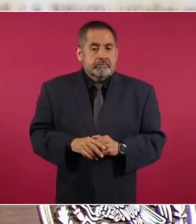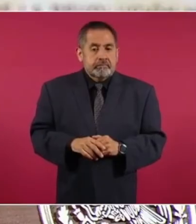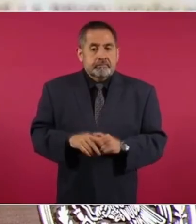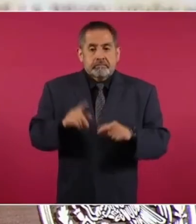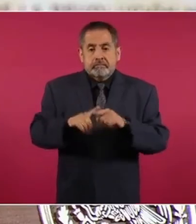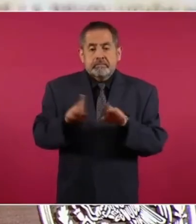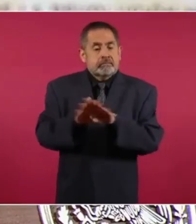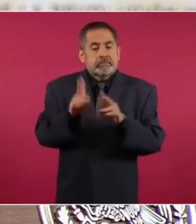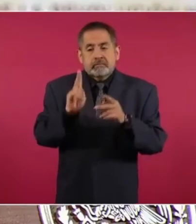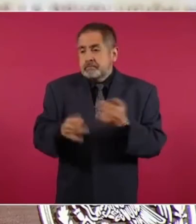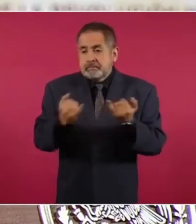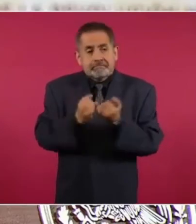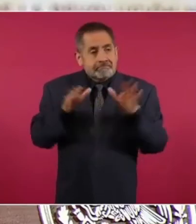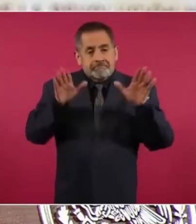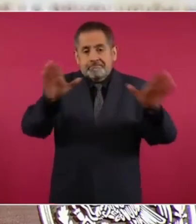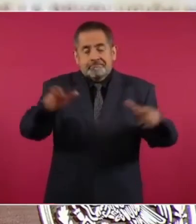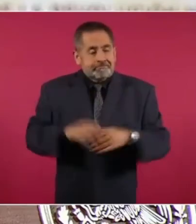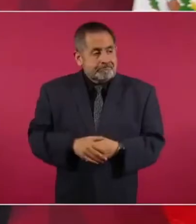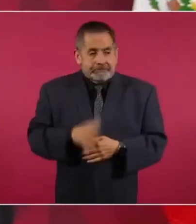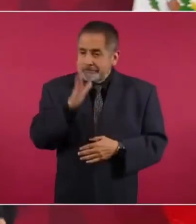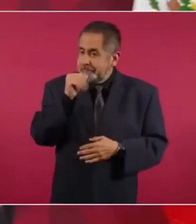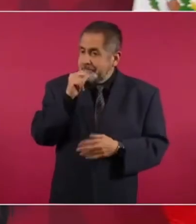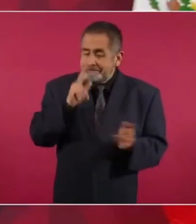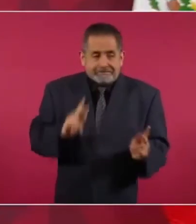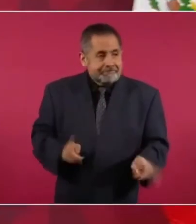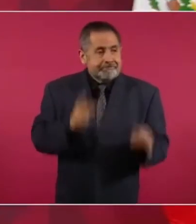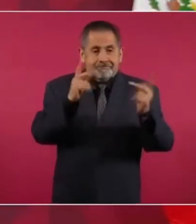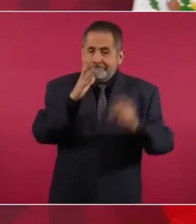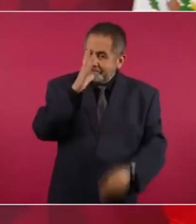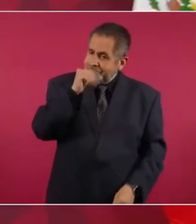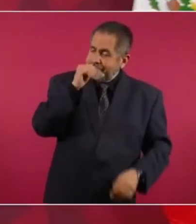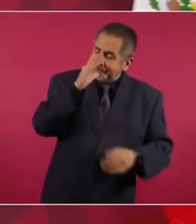Está como el avión que no se vende.